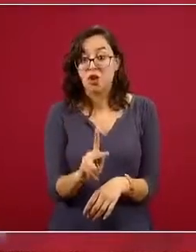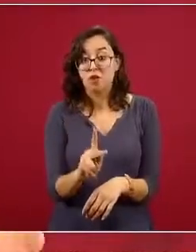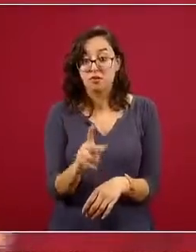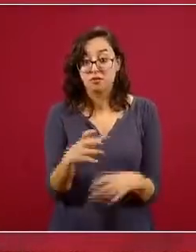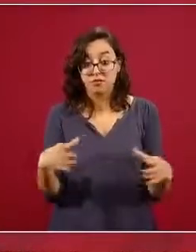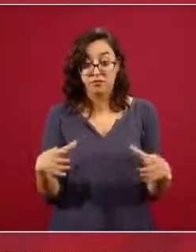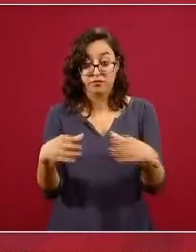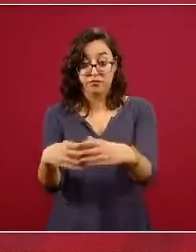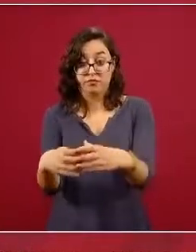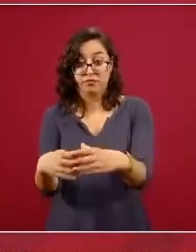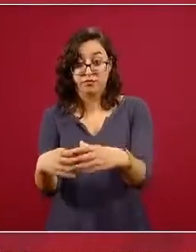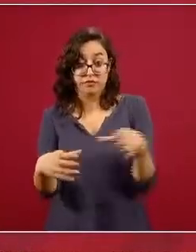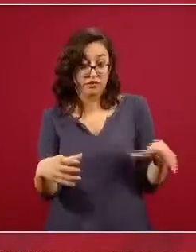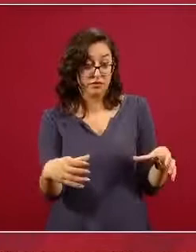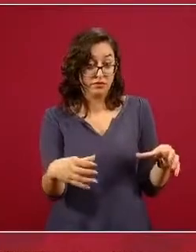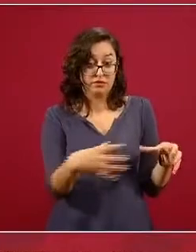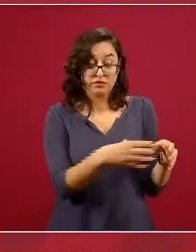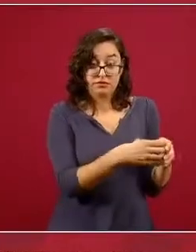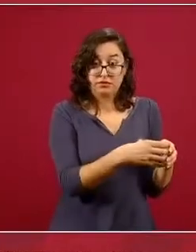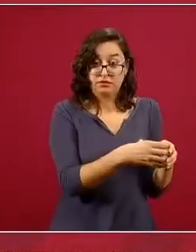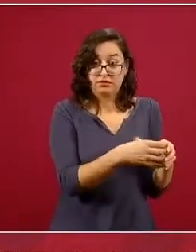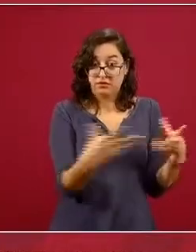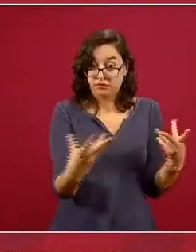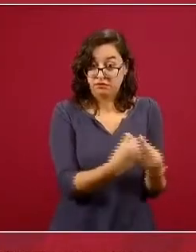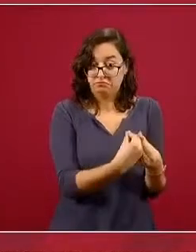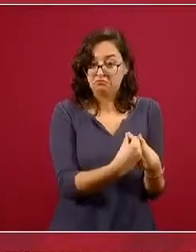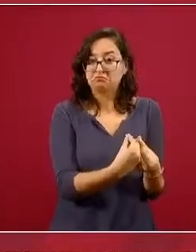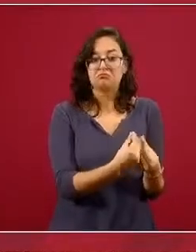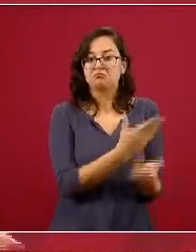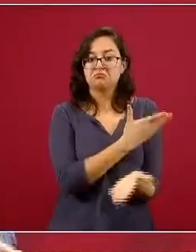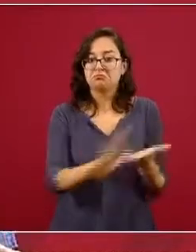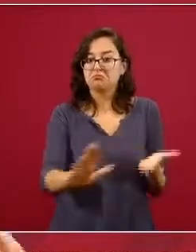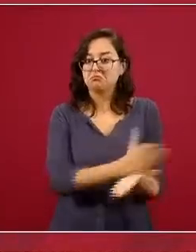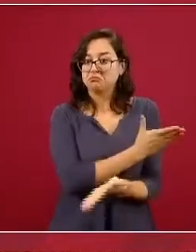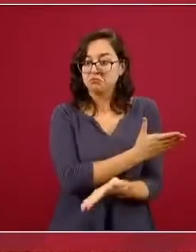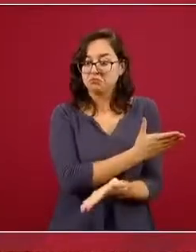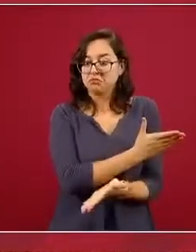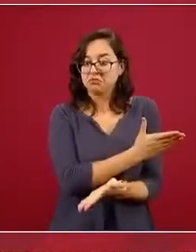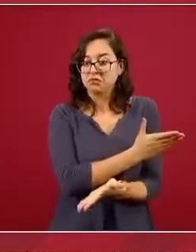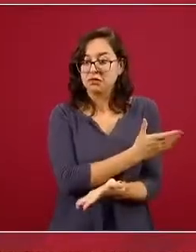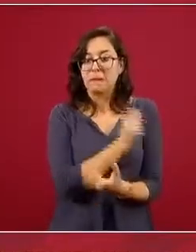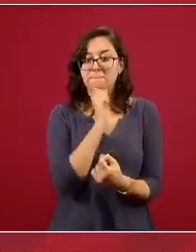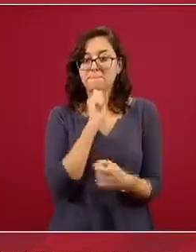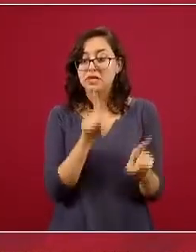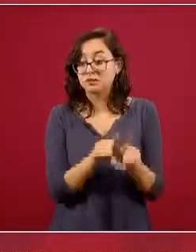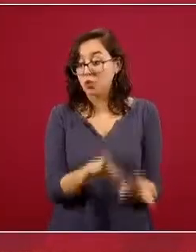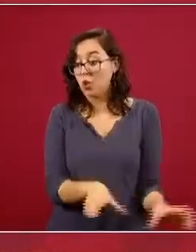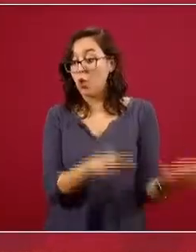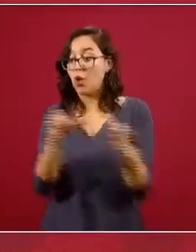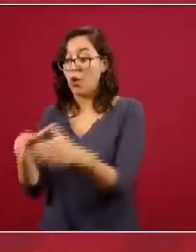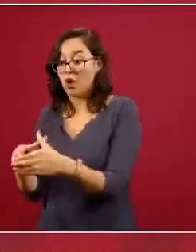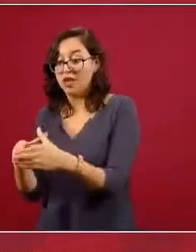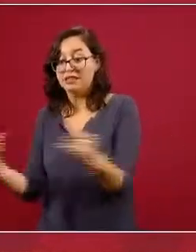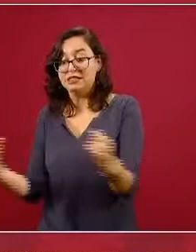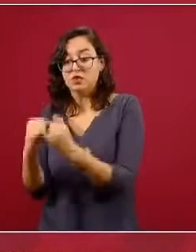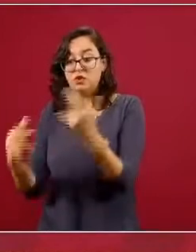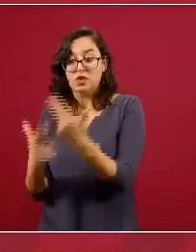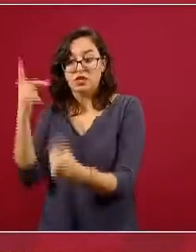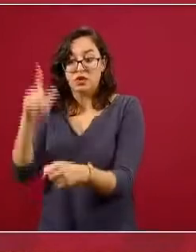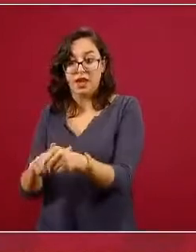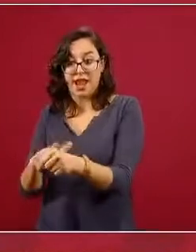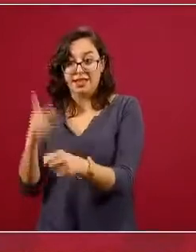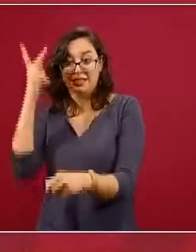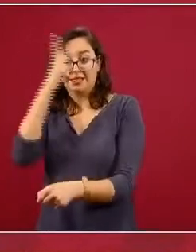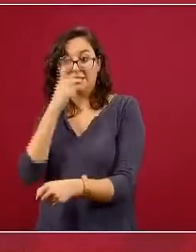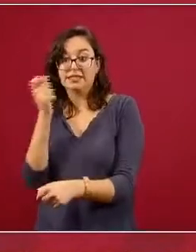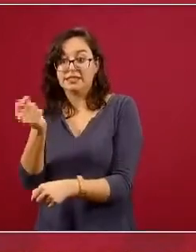separación respecto a los servicios de atención psiquiátrica y respecto también al Instituto Nacional de Psiquiatría, que es